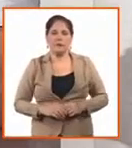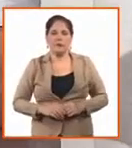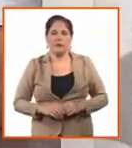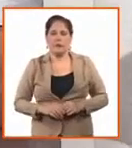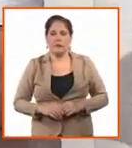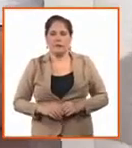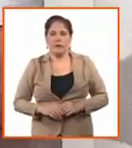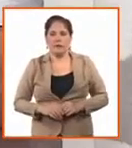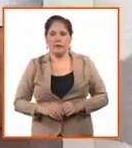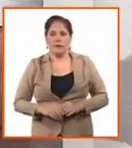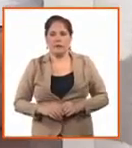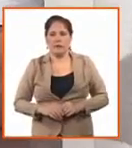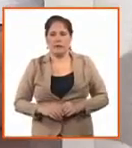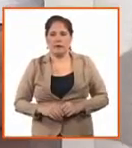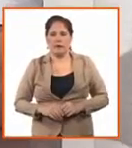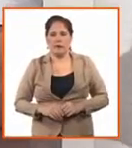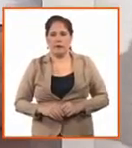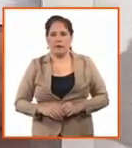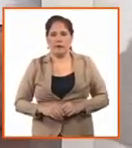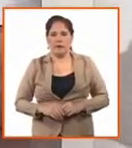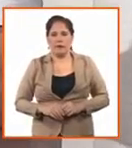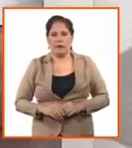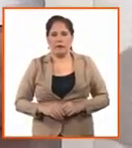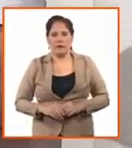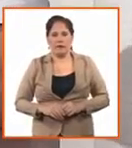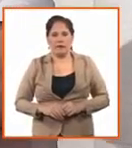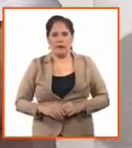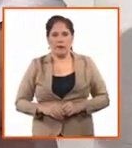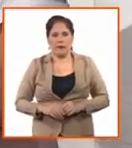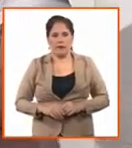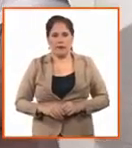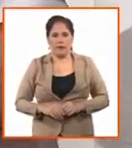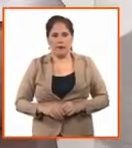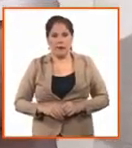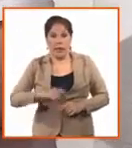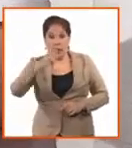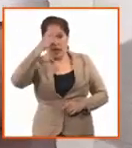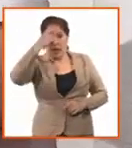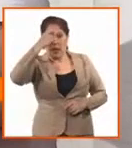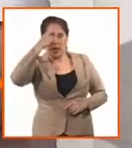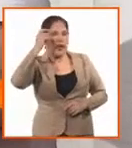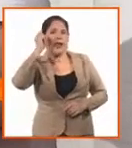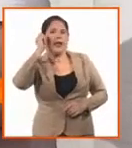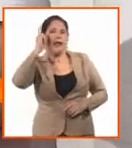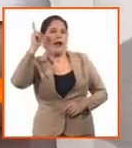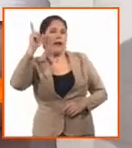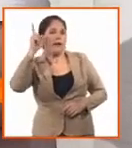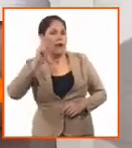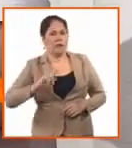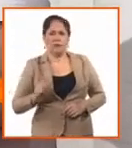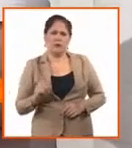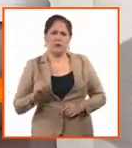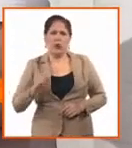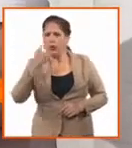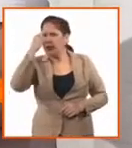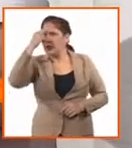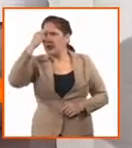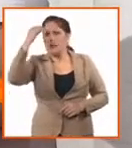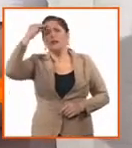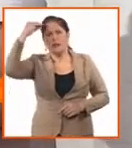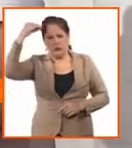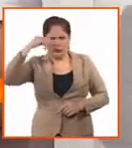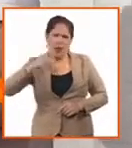enemigos todos los factores que nos adversan de elche como idealista elche la lista elche